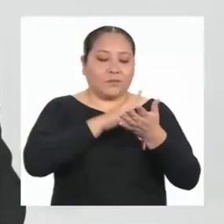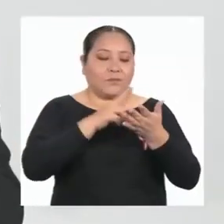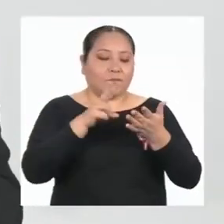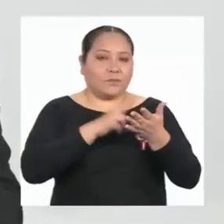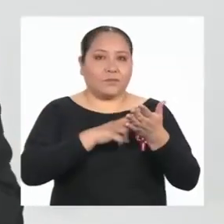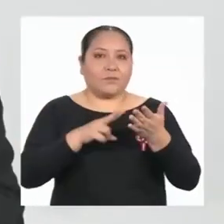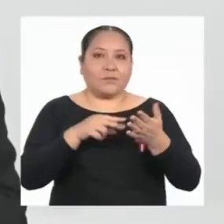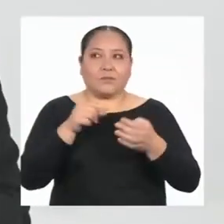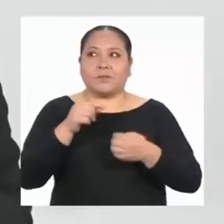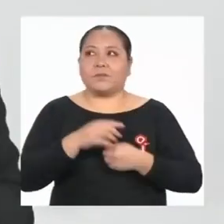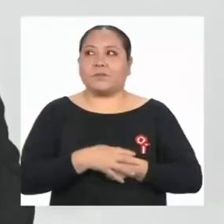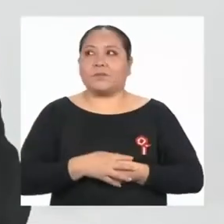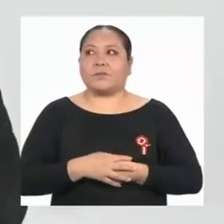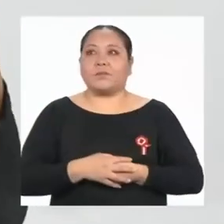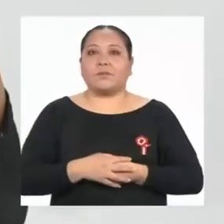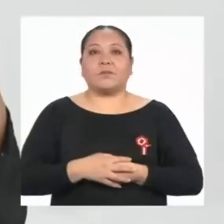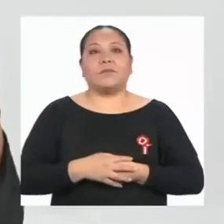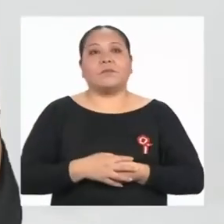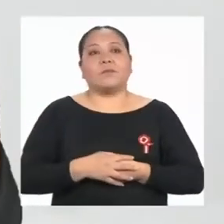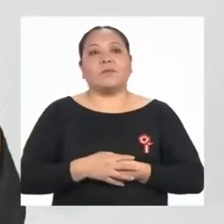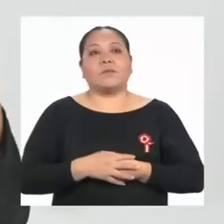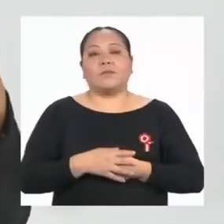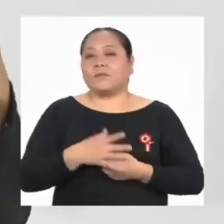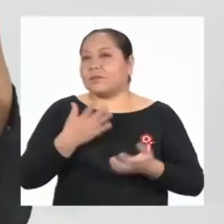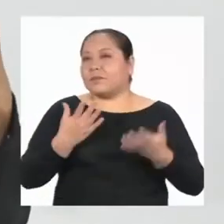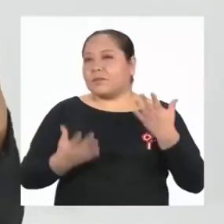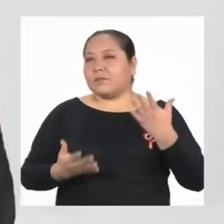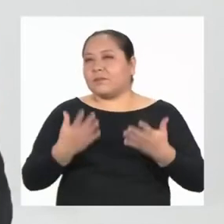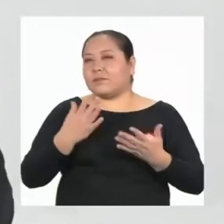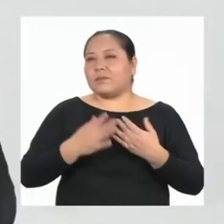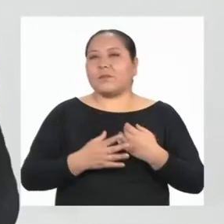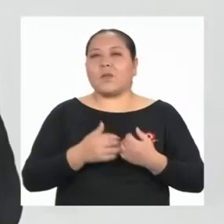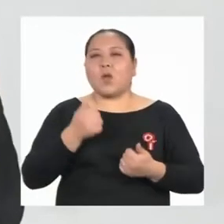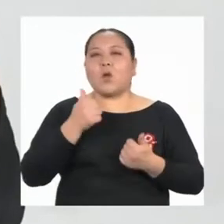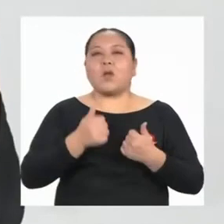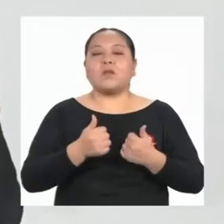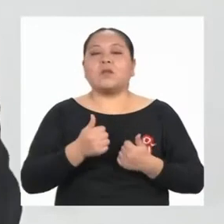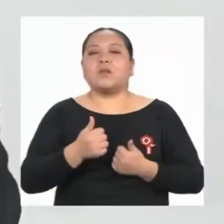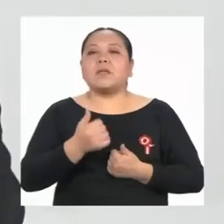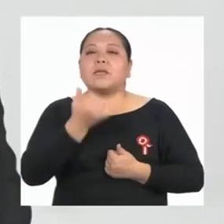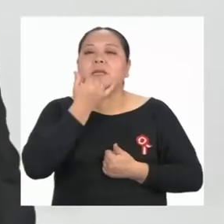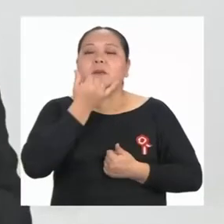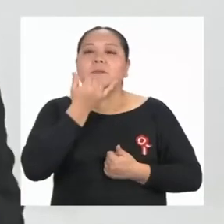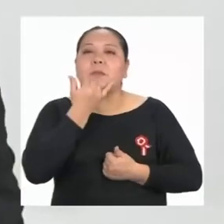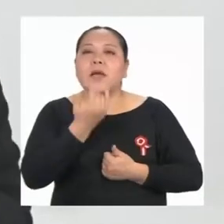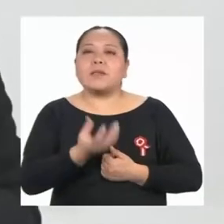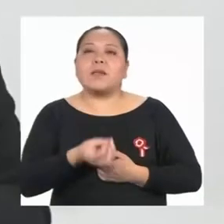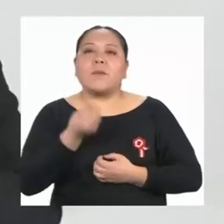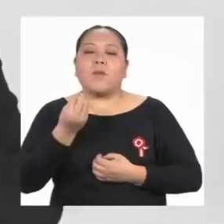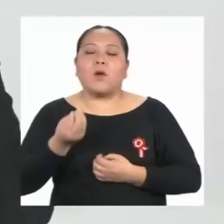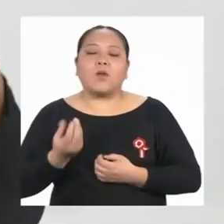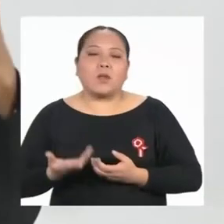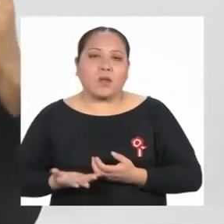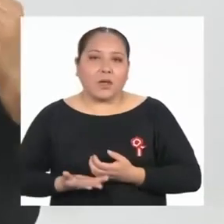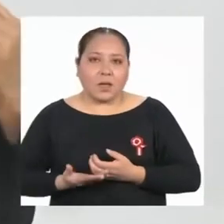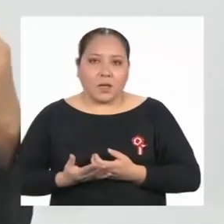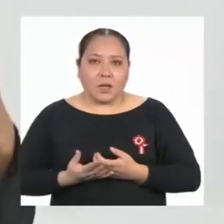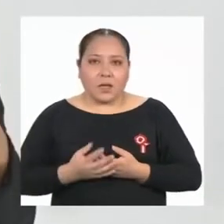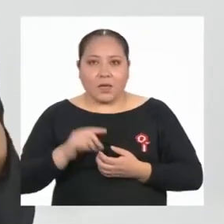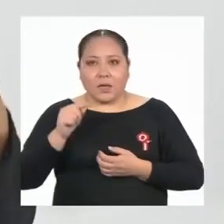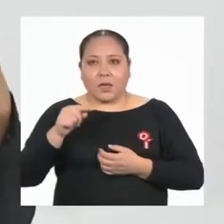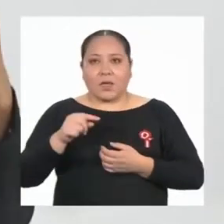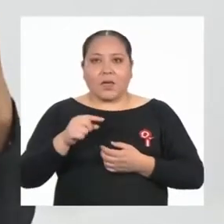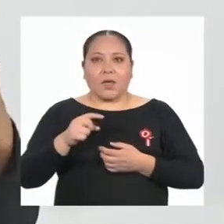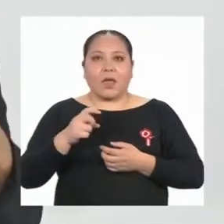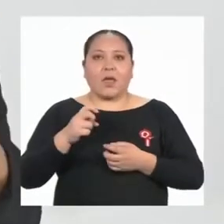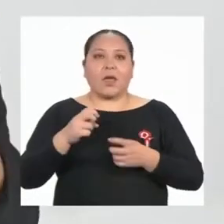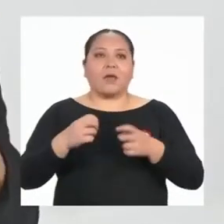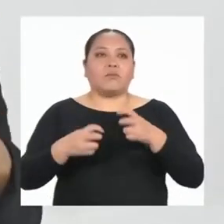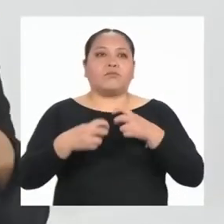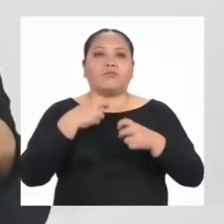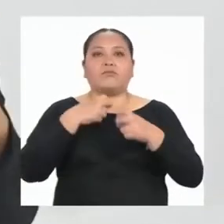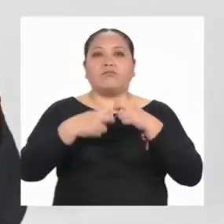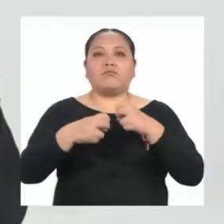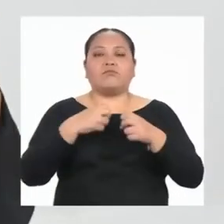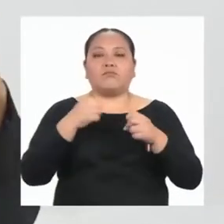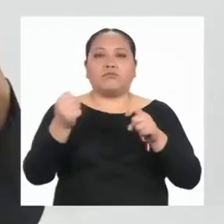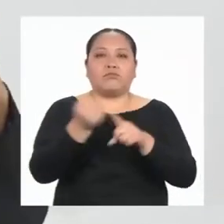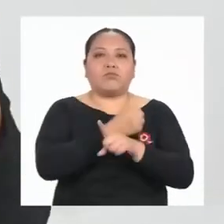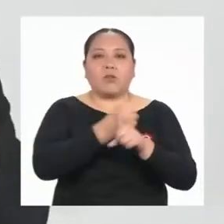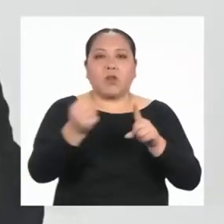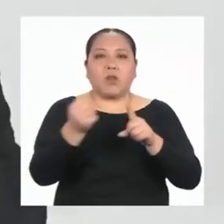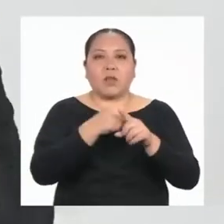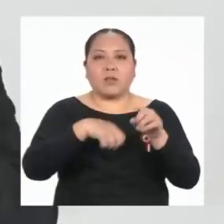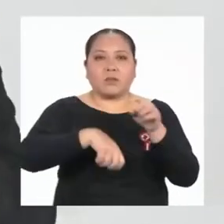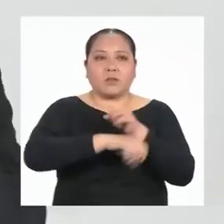del texto. Posibles causas de la violencia en el fútbol. Es una adaptación del texto